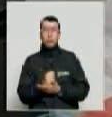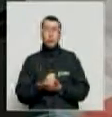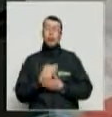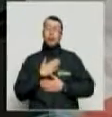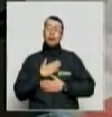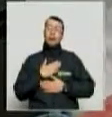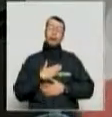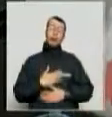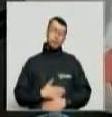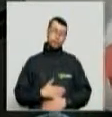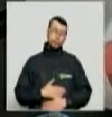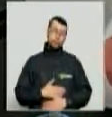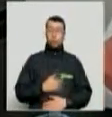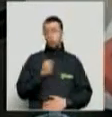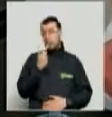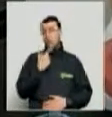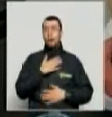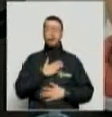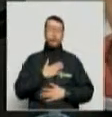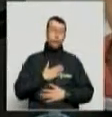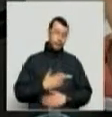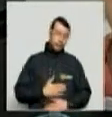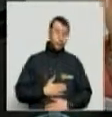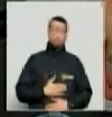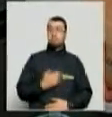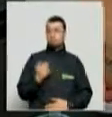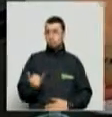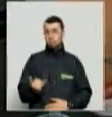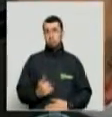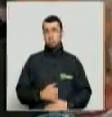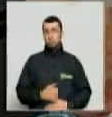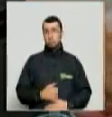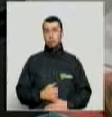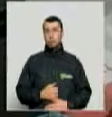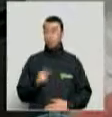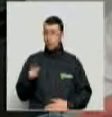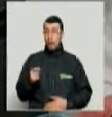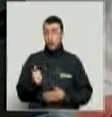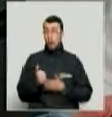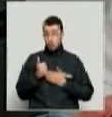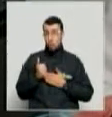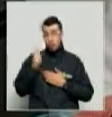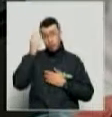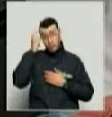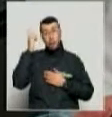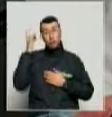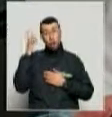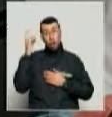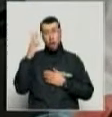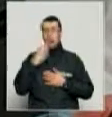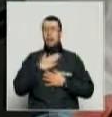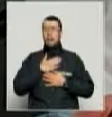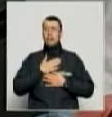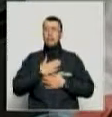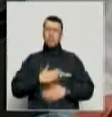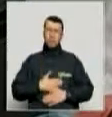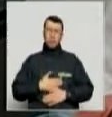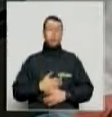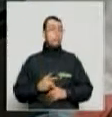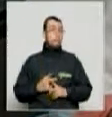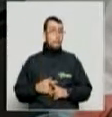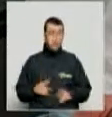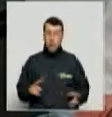analgésicos. Entonces el analgésico tiene efectos para el dolor de cabeza, pero el